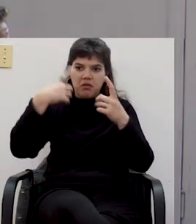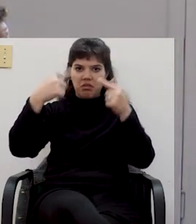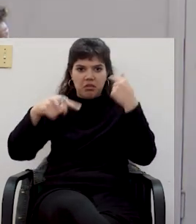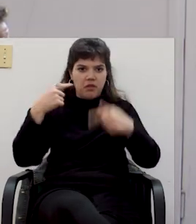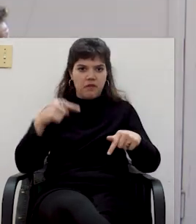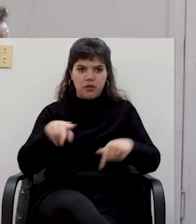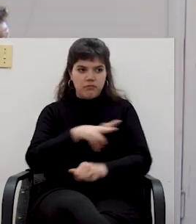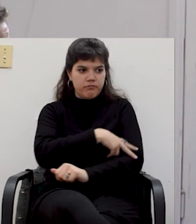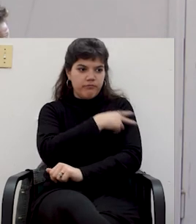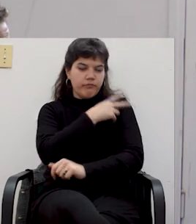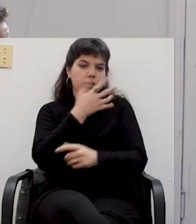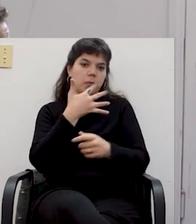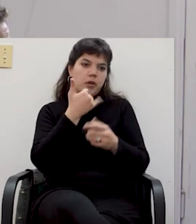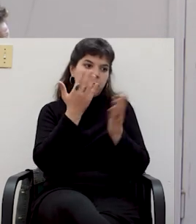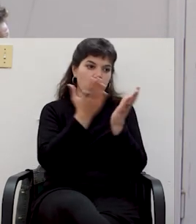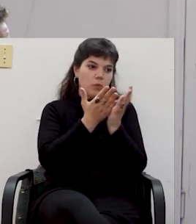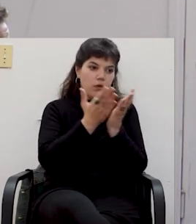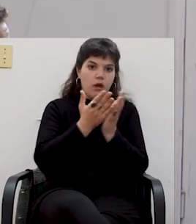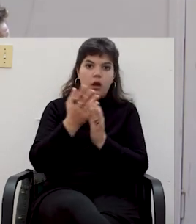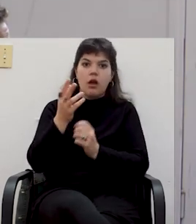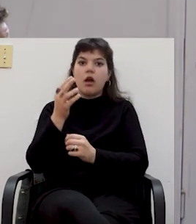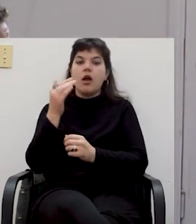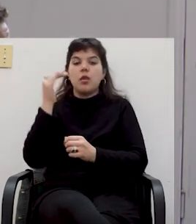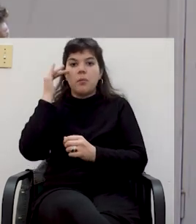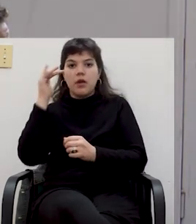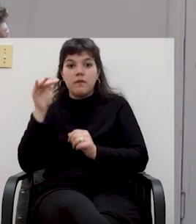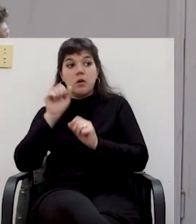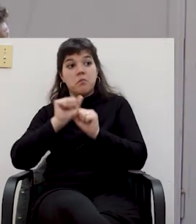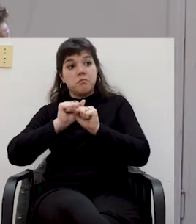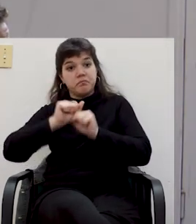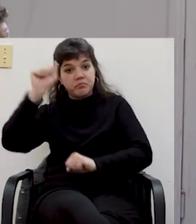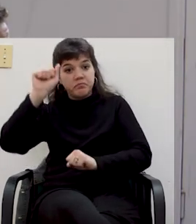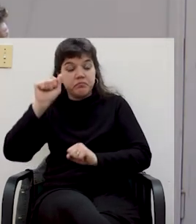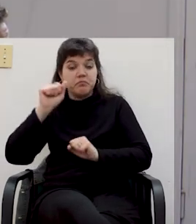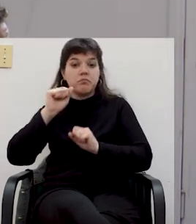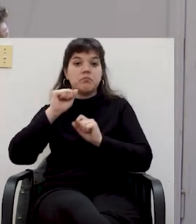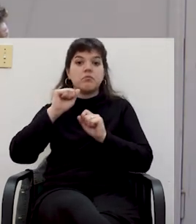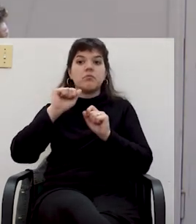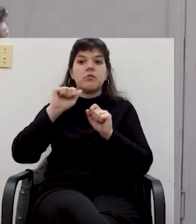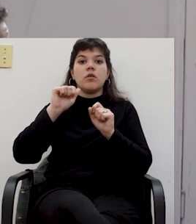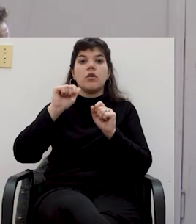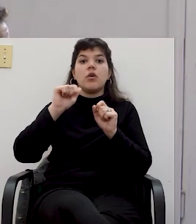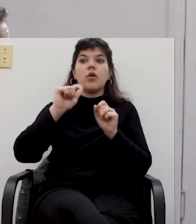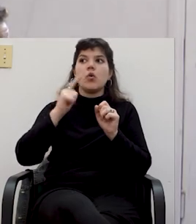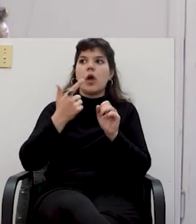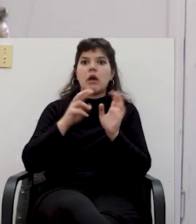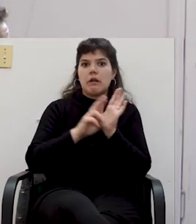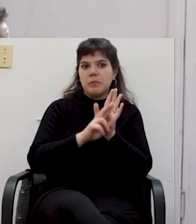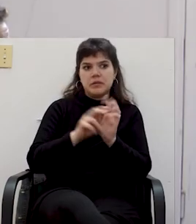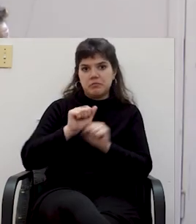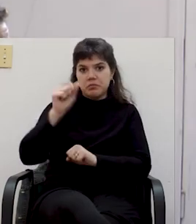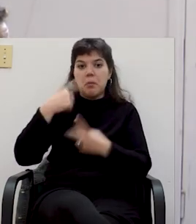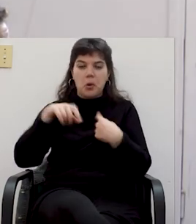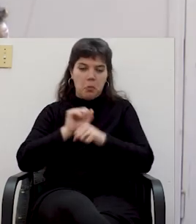órdenes, estudiantes, docentes, egresados, no hay representante, pero está el espacio para que eso así